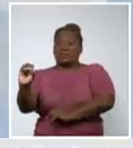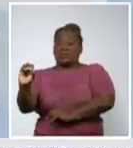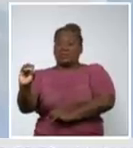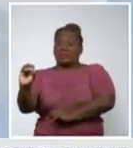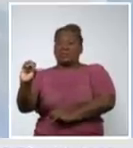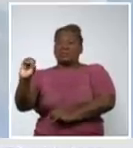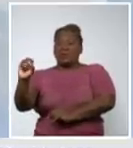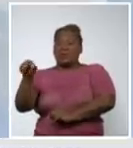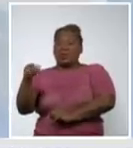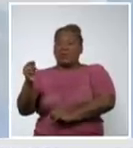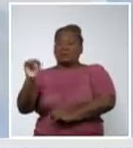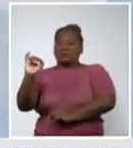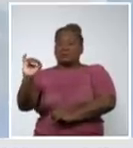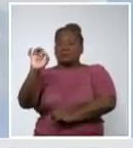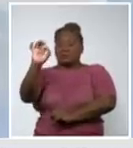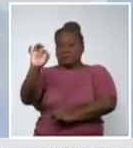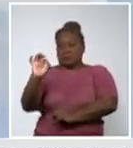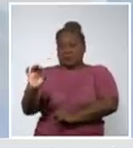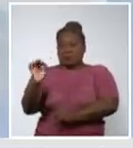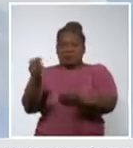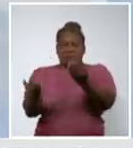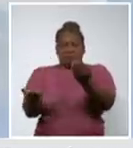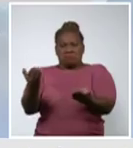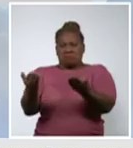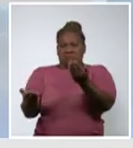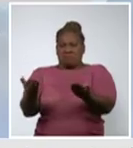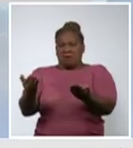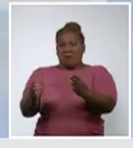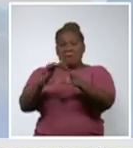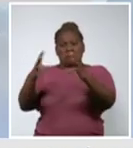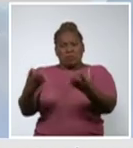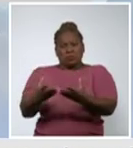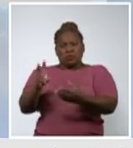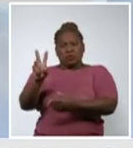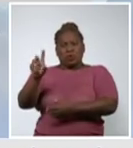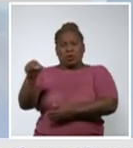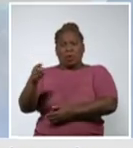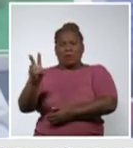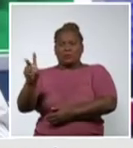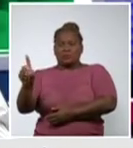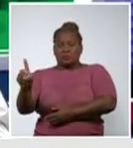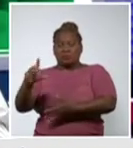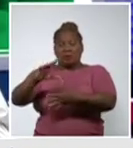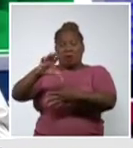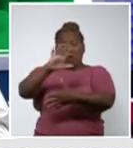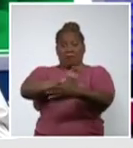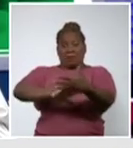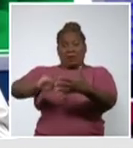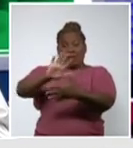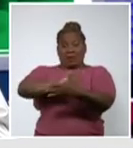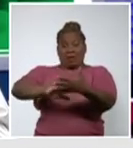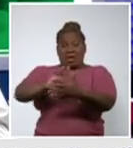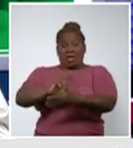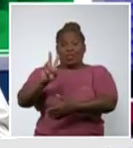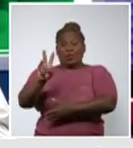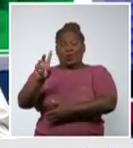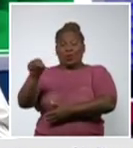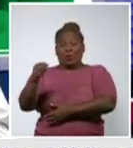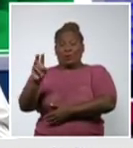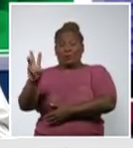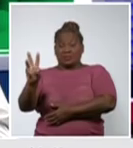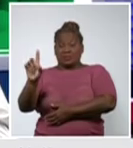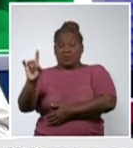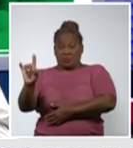0,6%, que comparada con el mundo, 2,21, las Américas, 2,39, pues